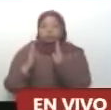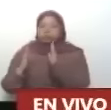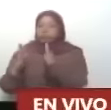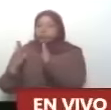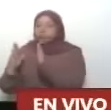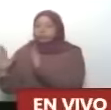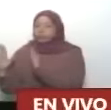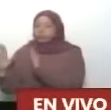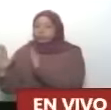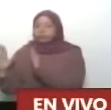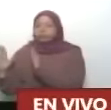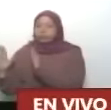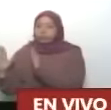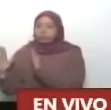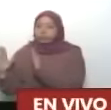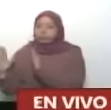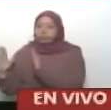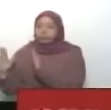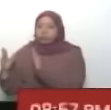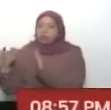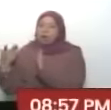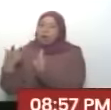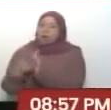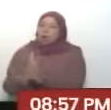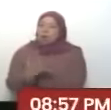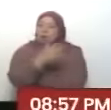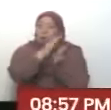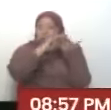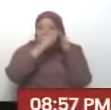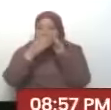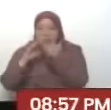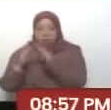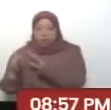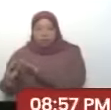llamar columnas o comunidades.